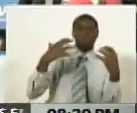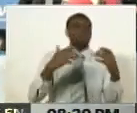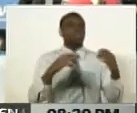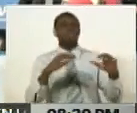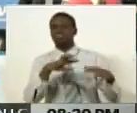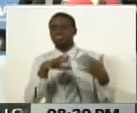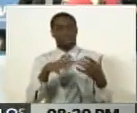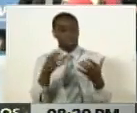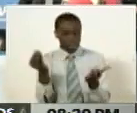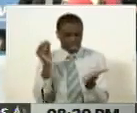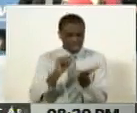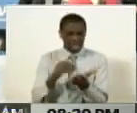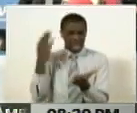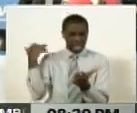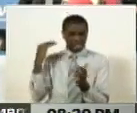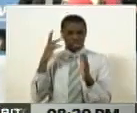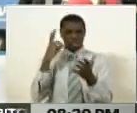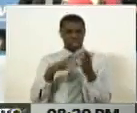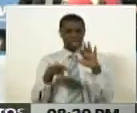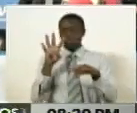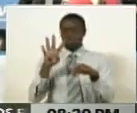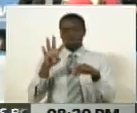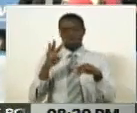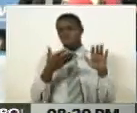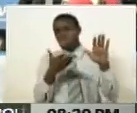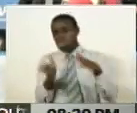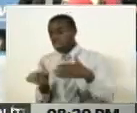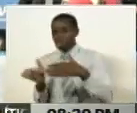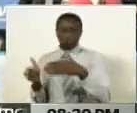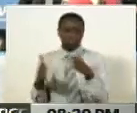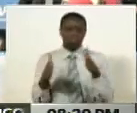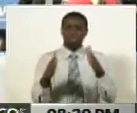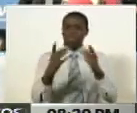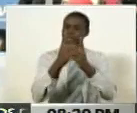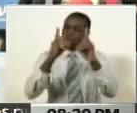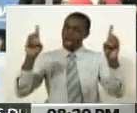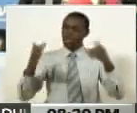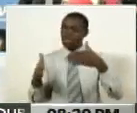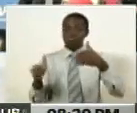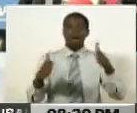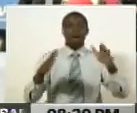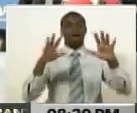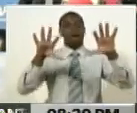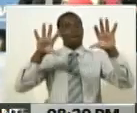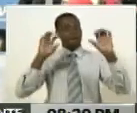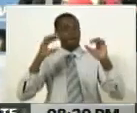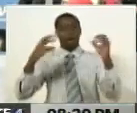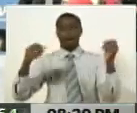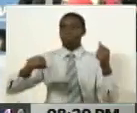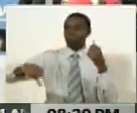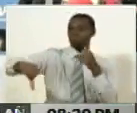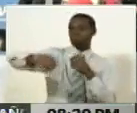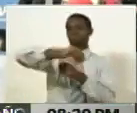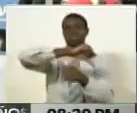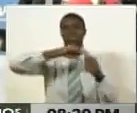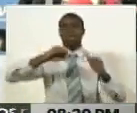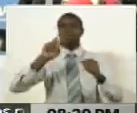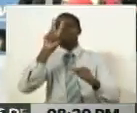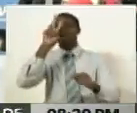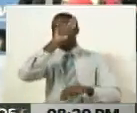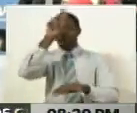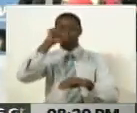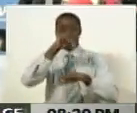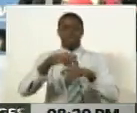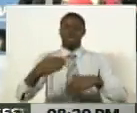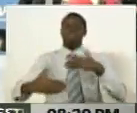que volvamos al cauce del diálogo, de la democracia, del entendimiento, de la concordia nacional, a que todos